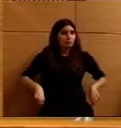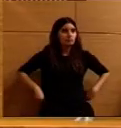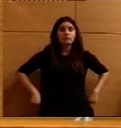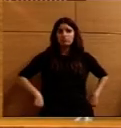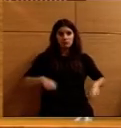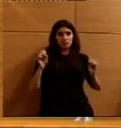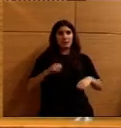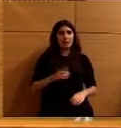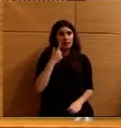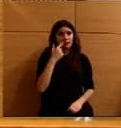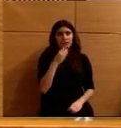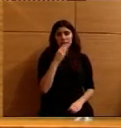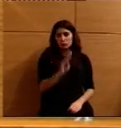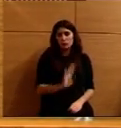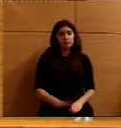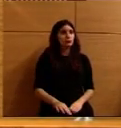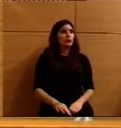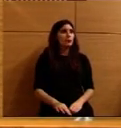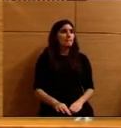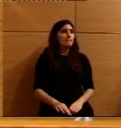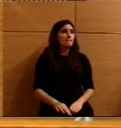bueno, se consulta.